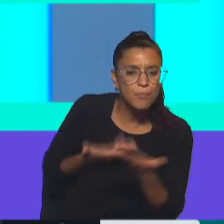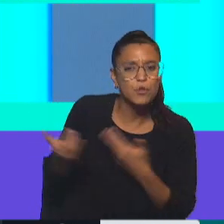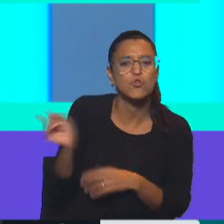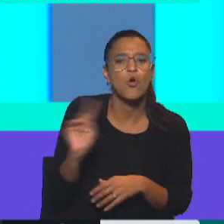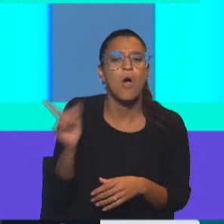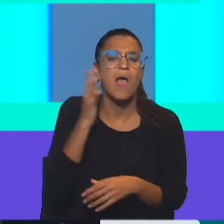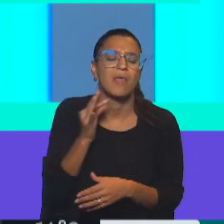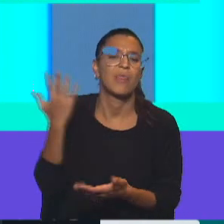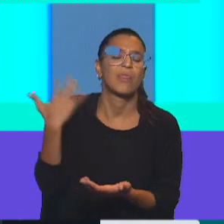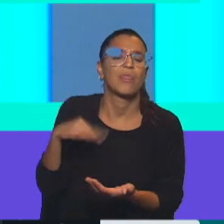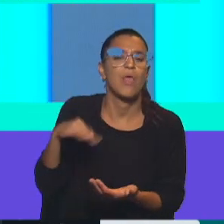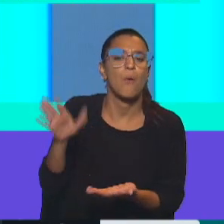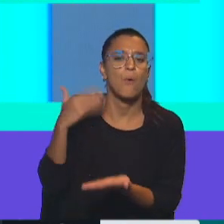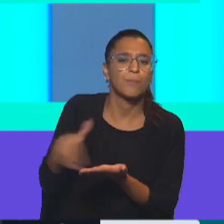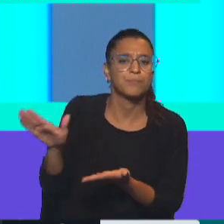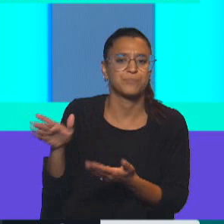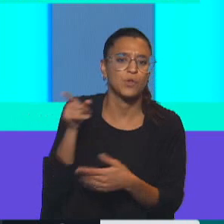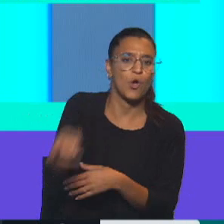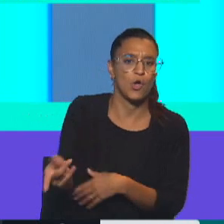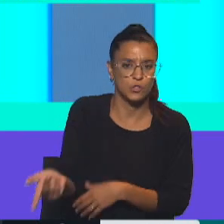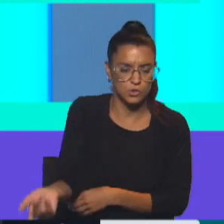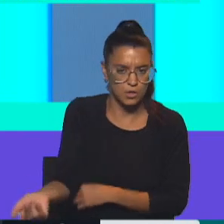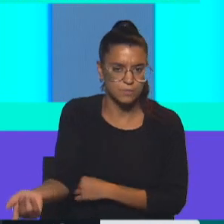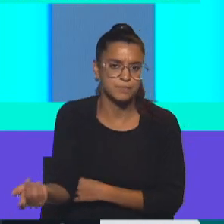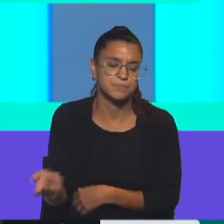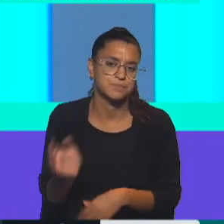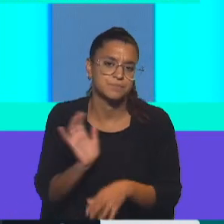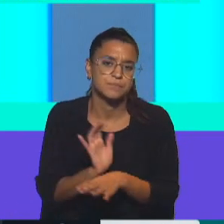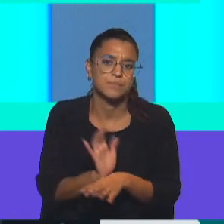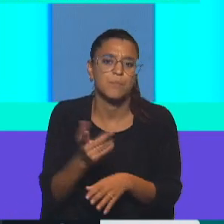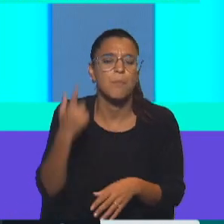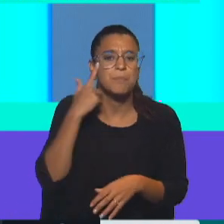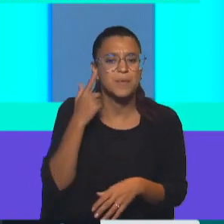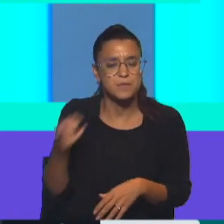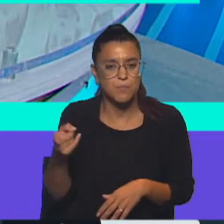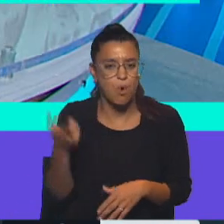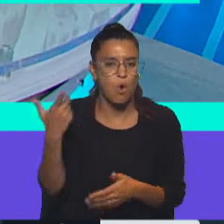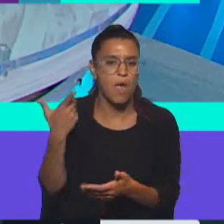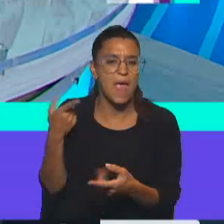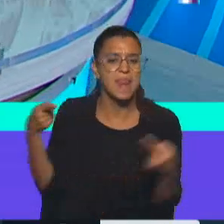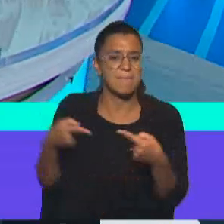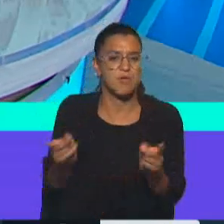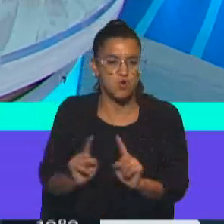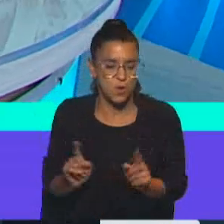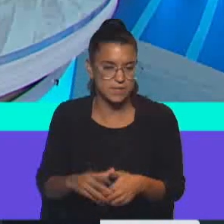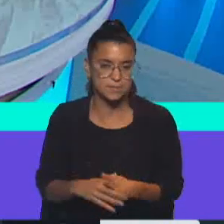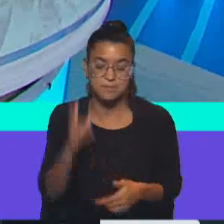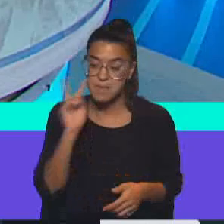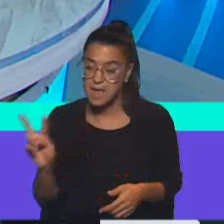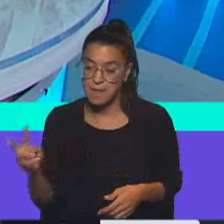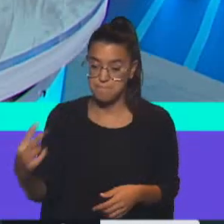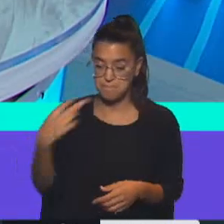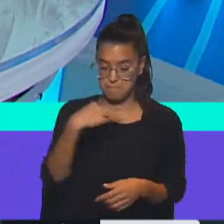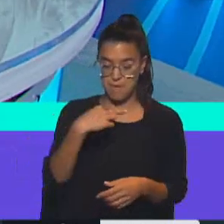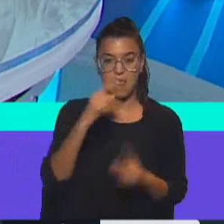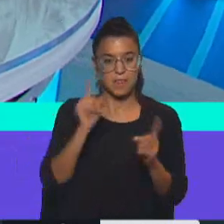que debo discriminar, segregar, atacar o, bueno, percibir como un enemigo, ¿no? Seguro. Mirar al otro implica también mirarse a uno, y en ese